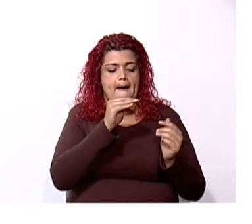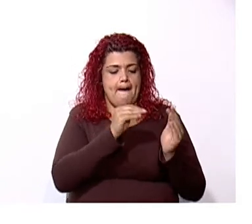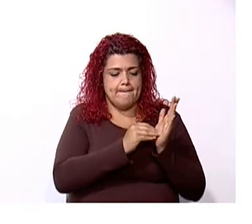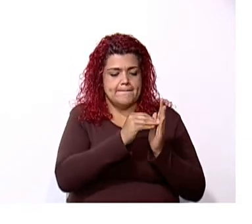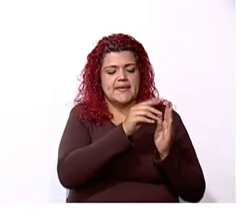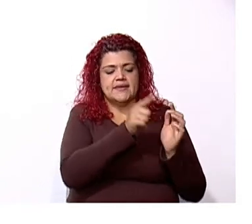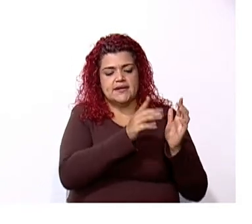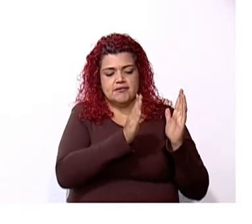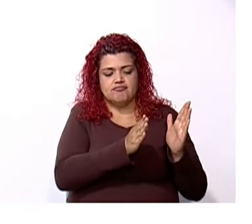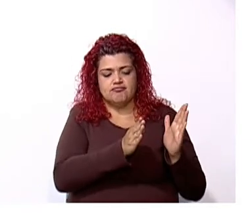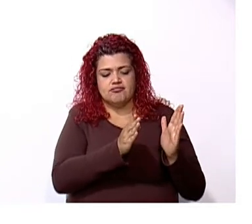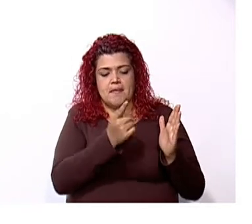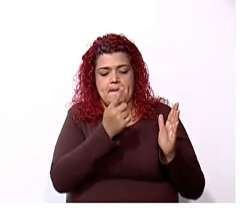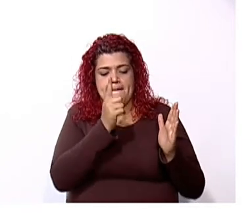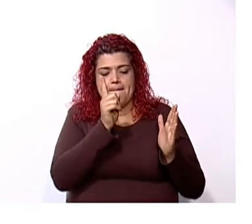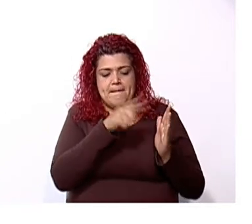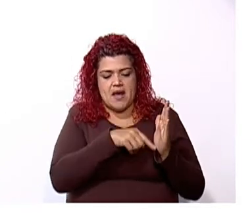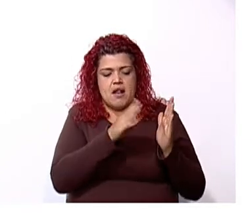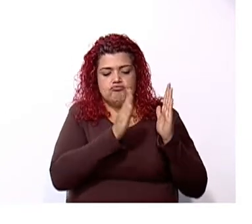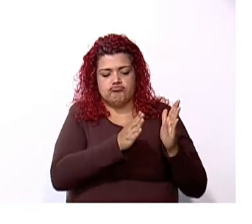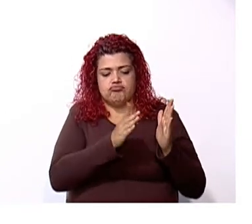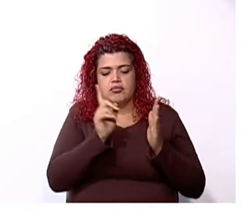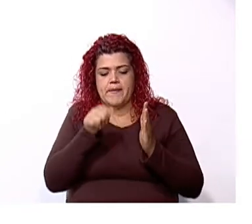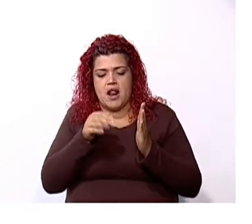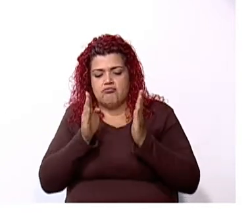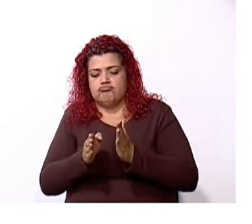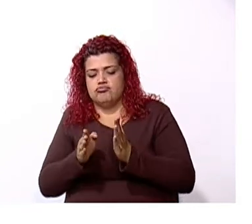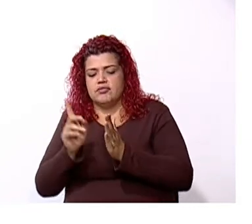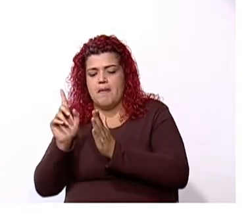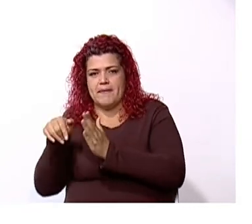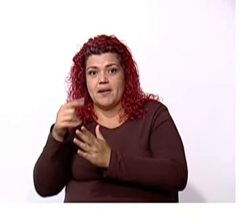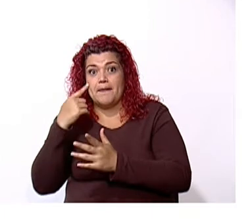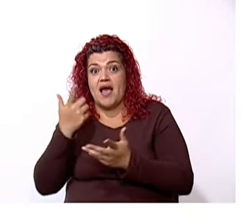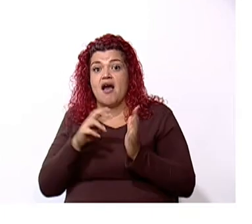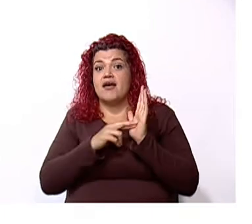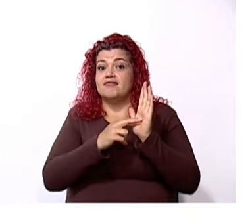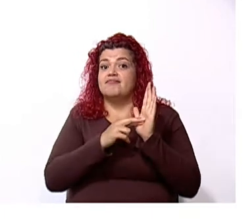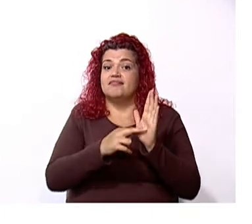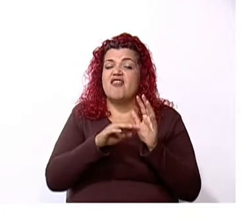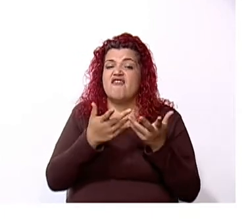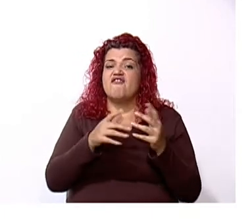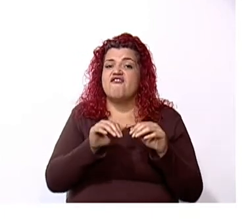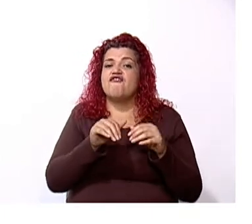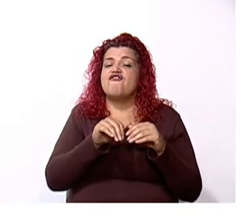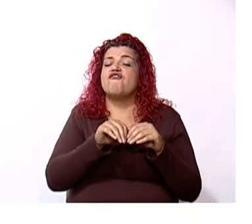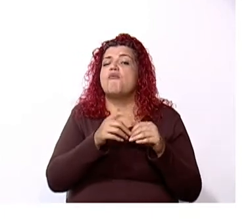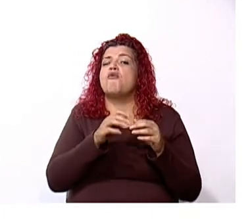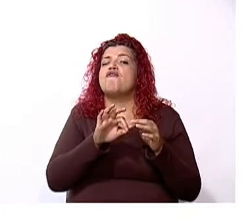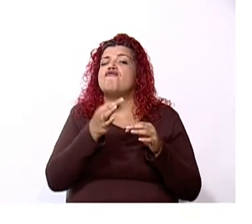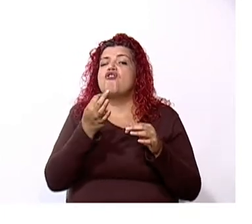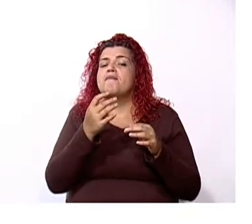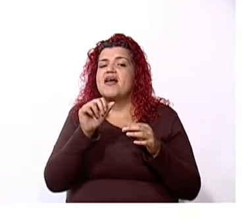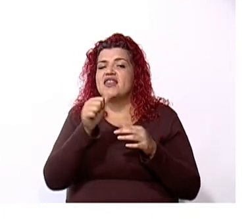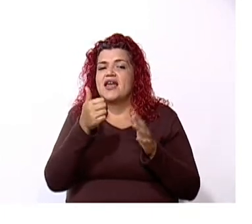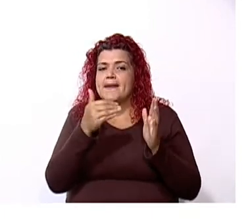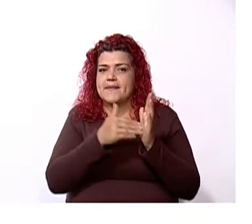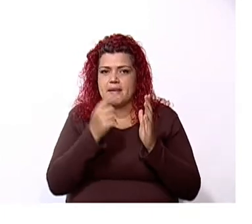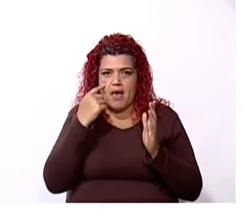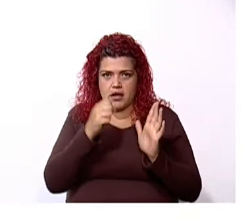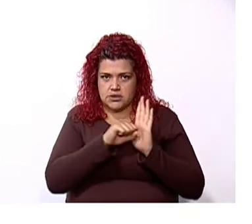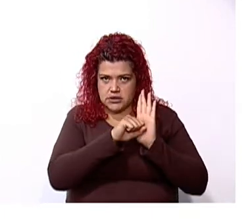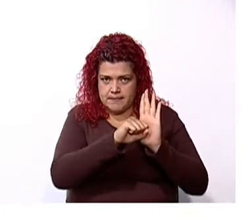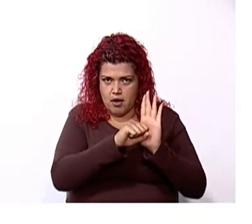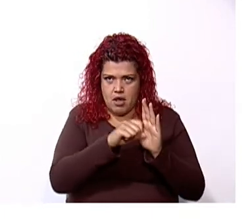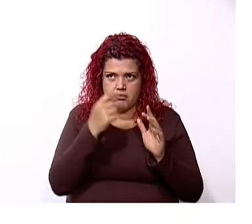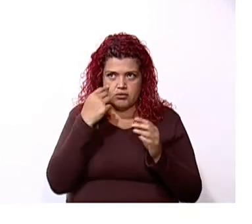Ahora observemos las siguientes formas de representar 10.000. La representación simbólica,